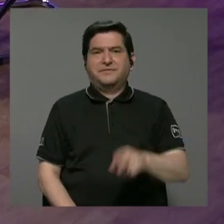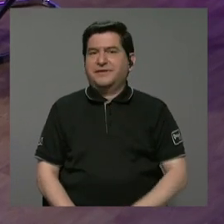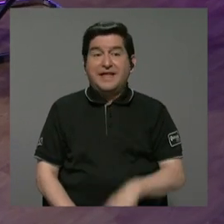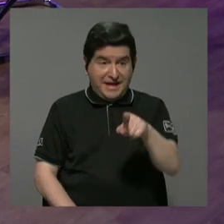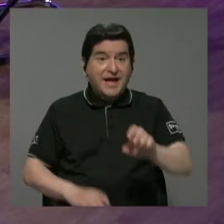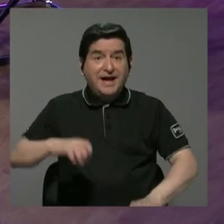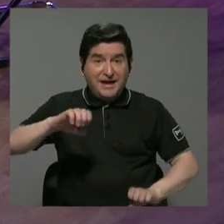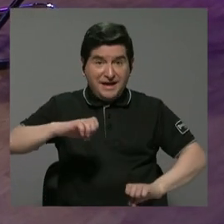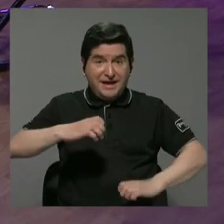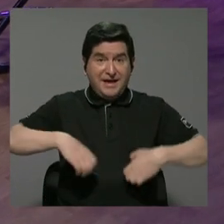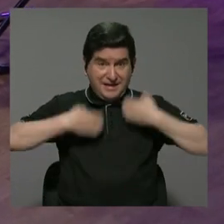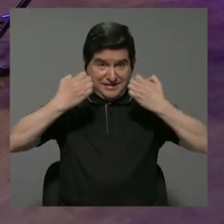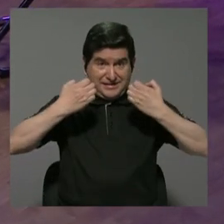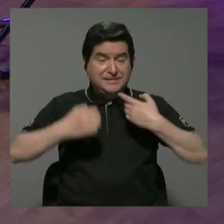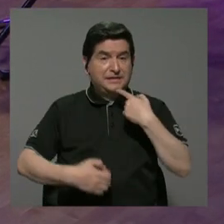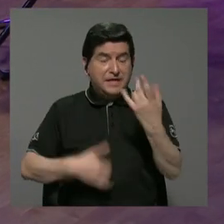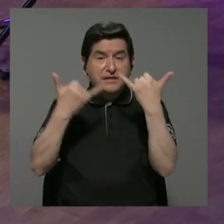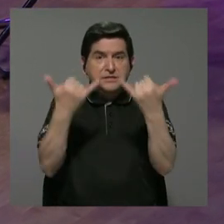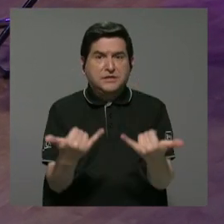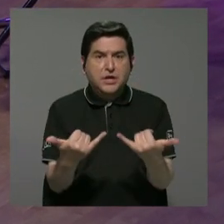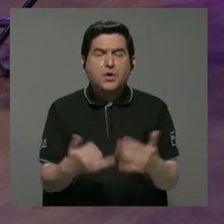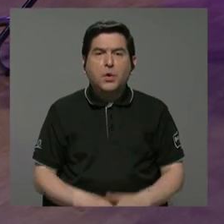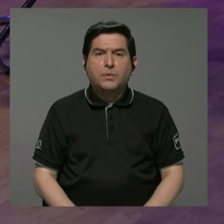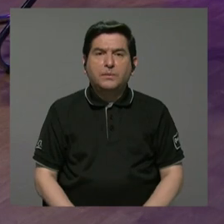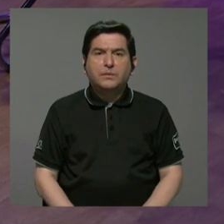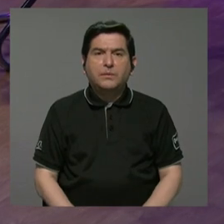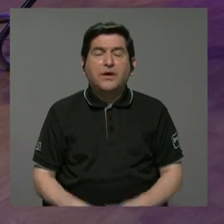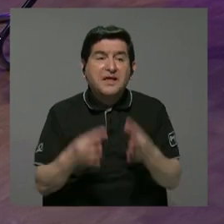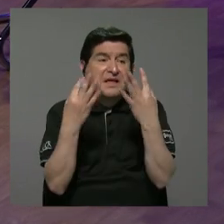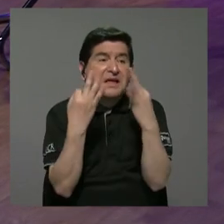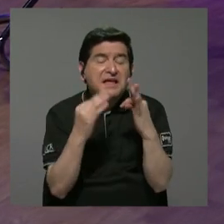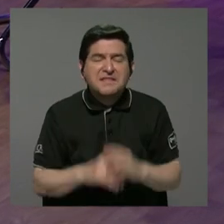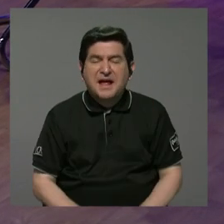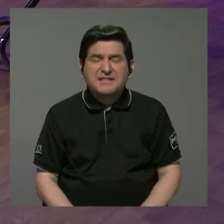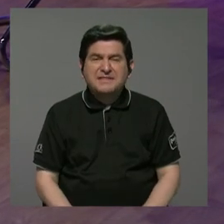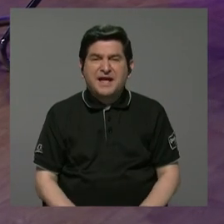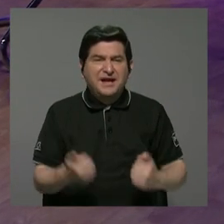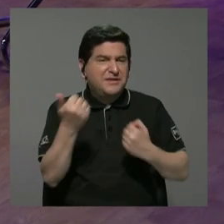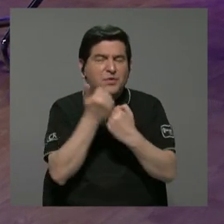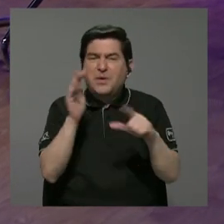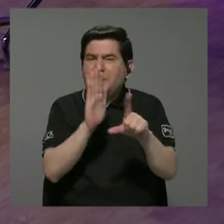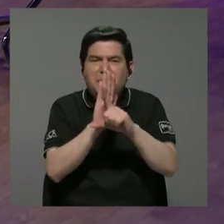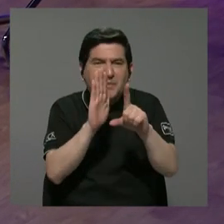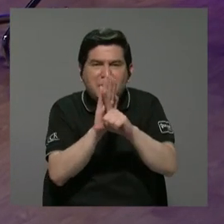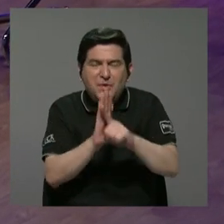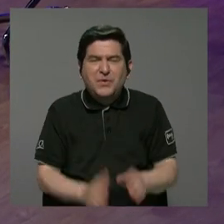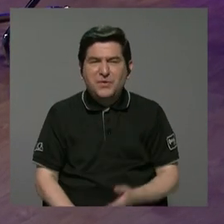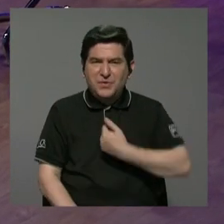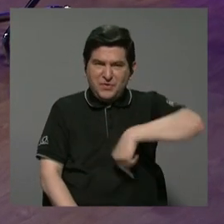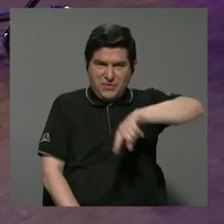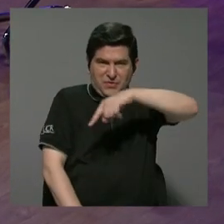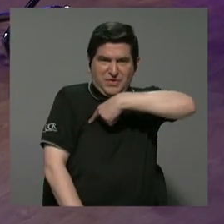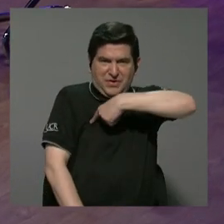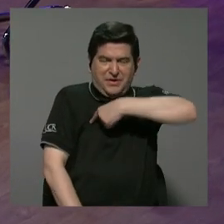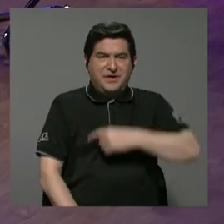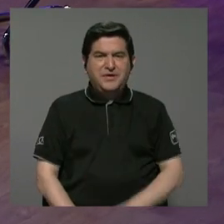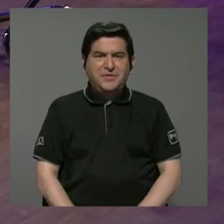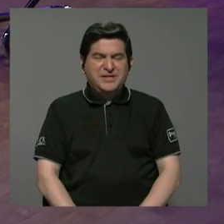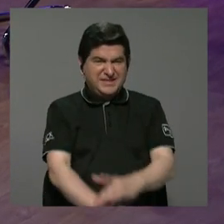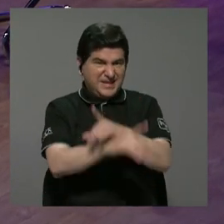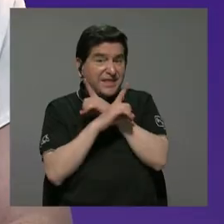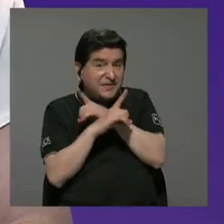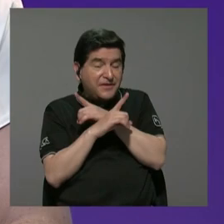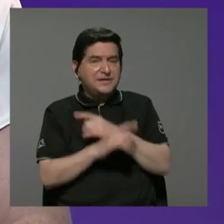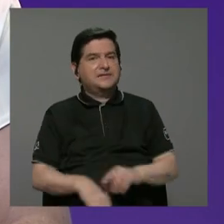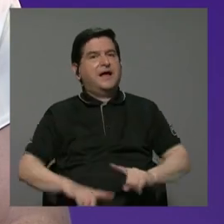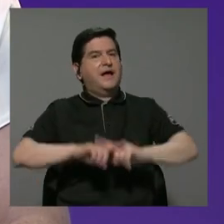está, lo estamos diciendo. Que estén intentando legitimar nuestro, digamos, nuestra también defensa,